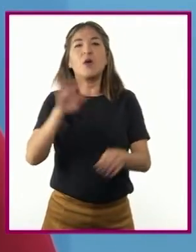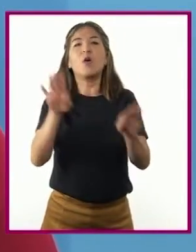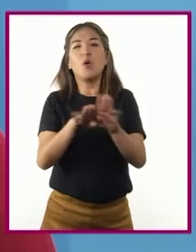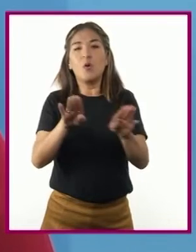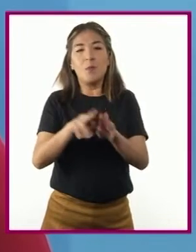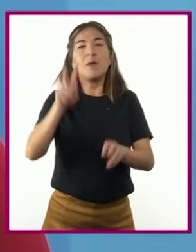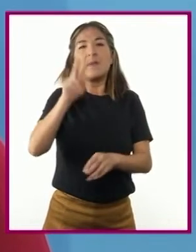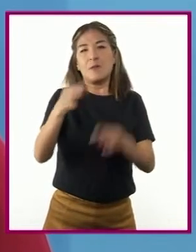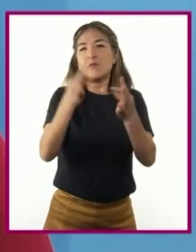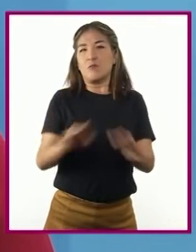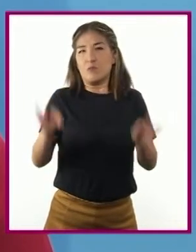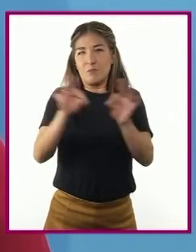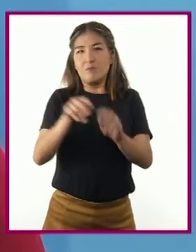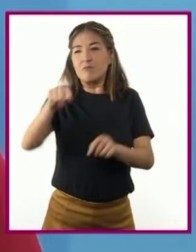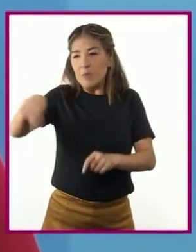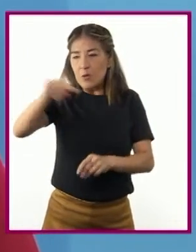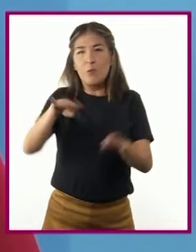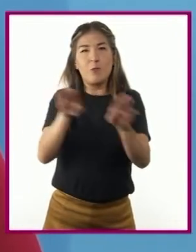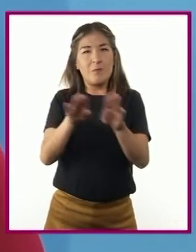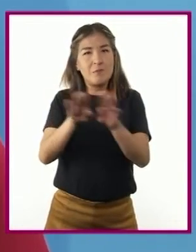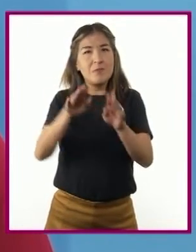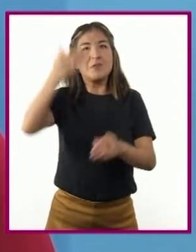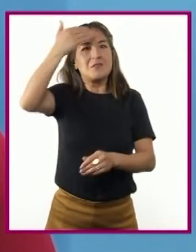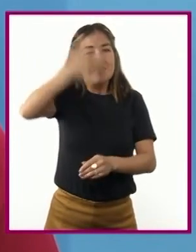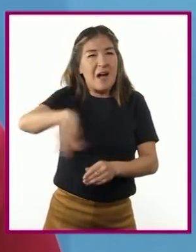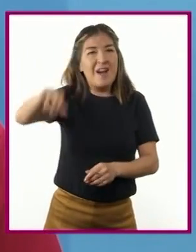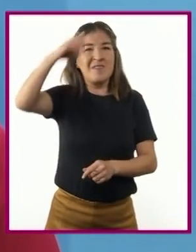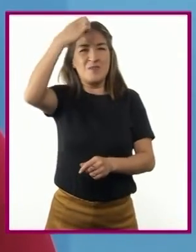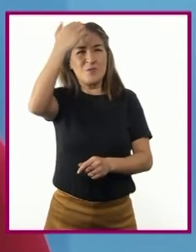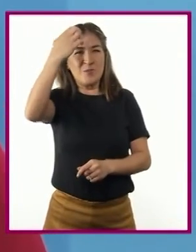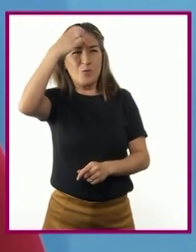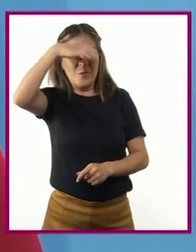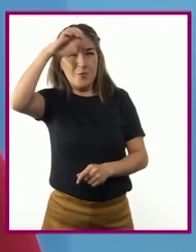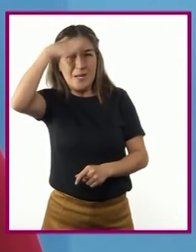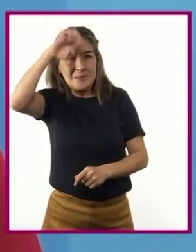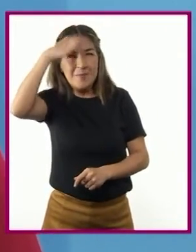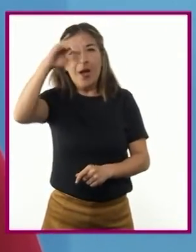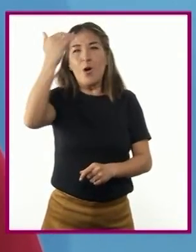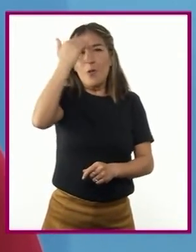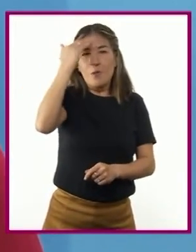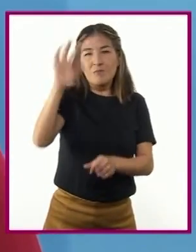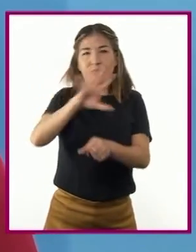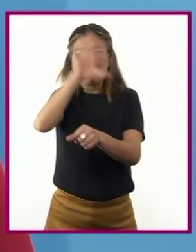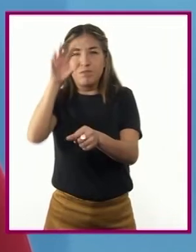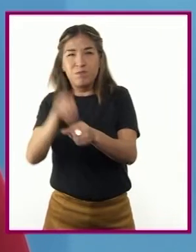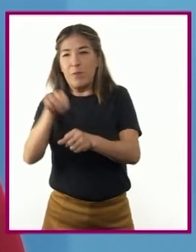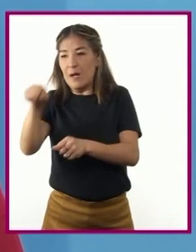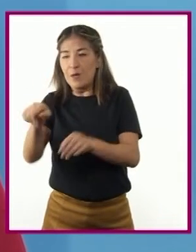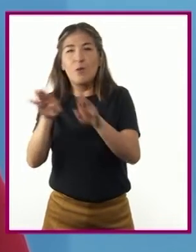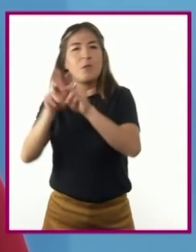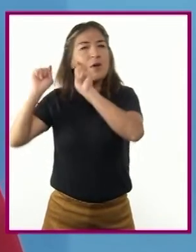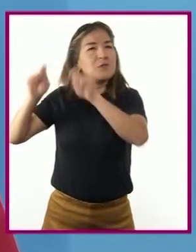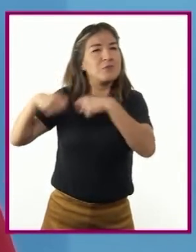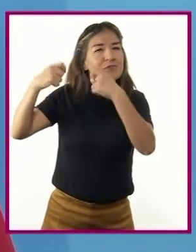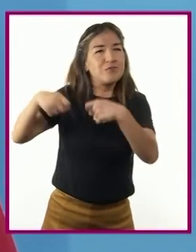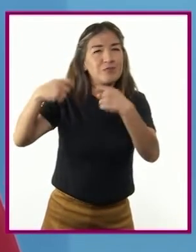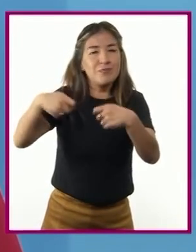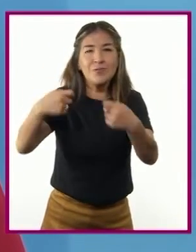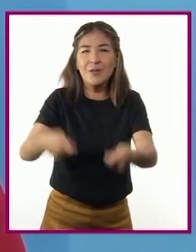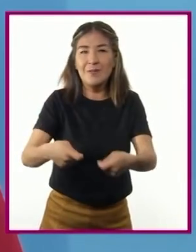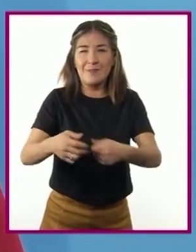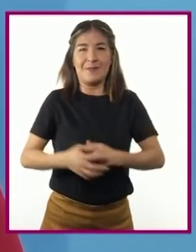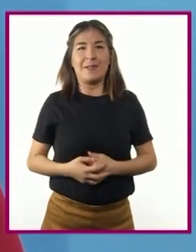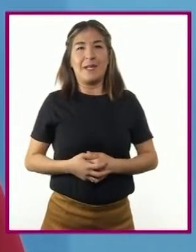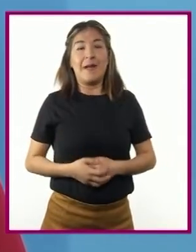muy importante del conocimiento, experiencia y valores que han sido transmitidos de generación en